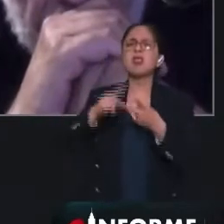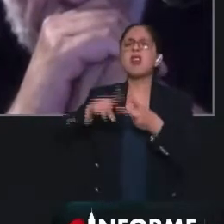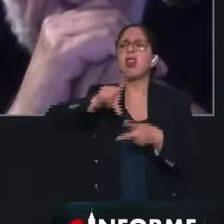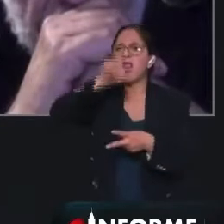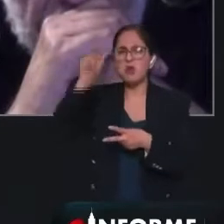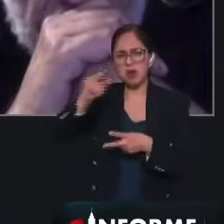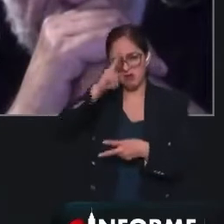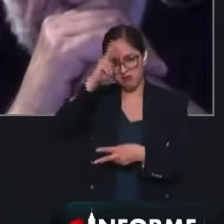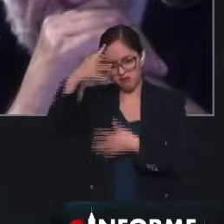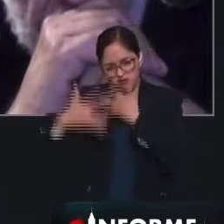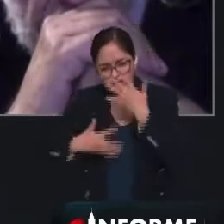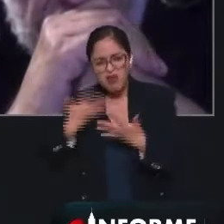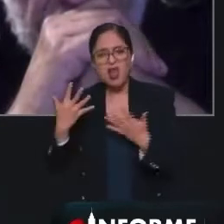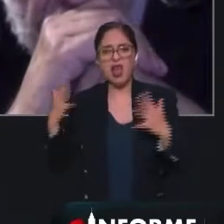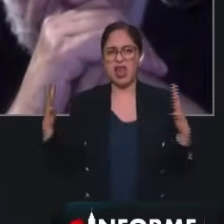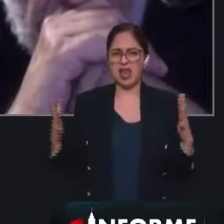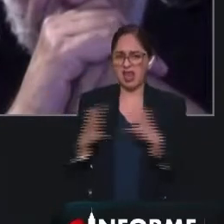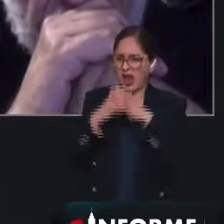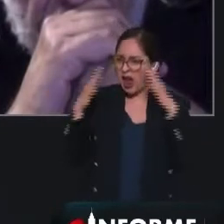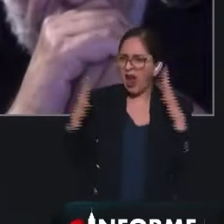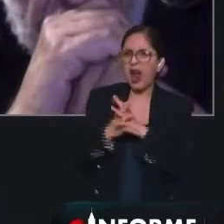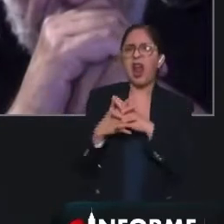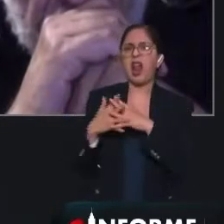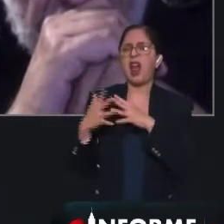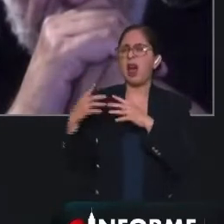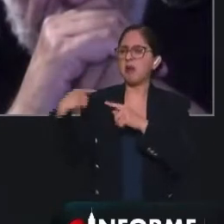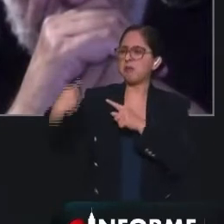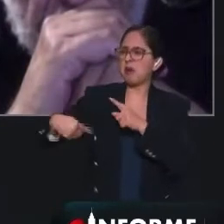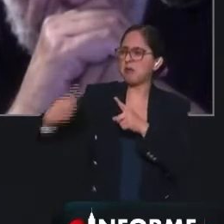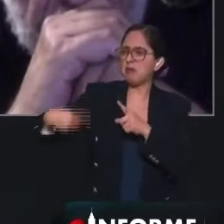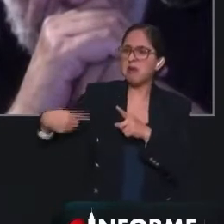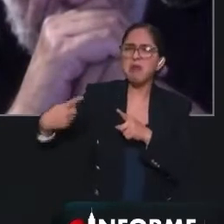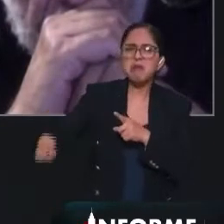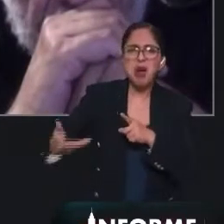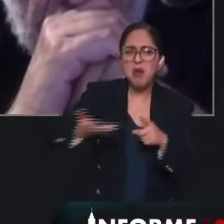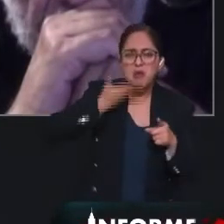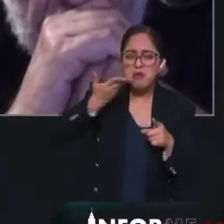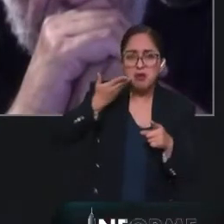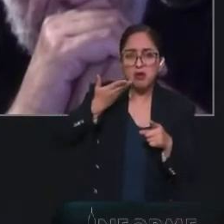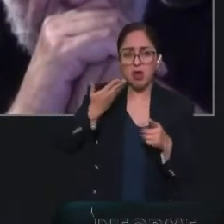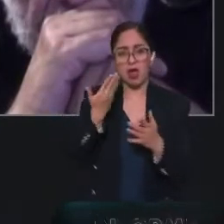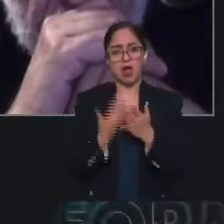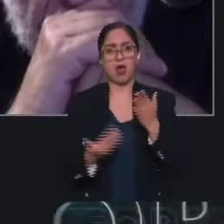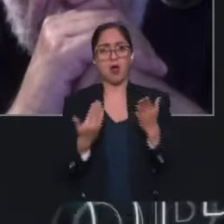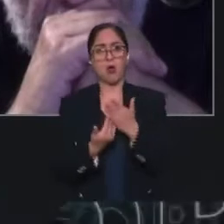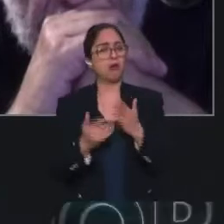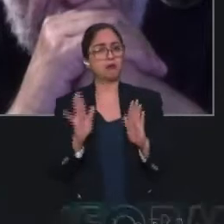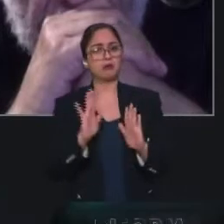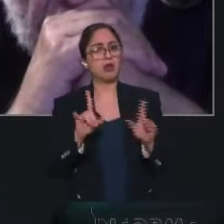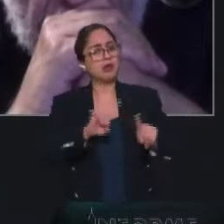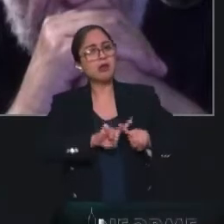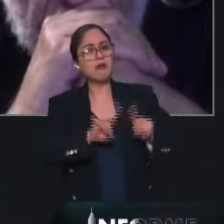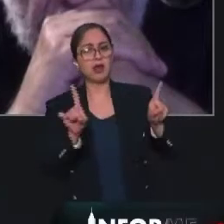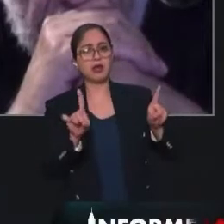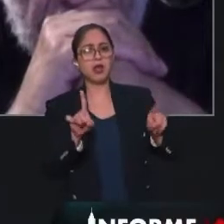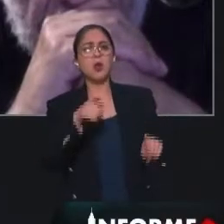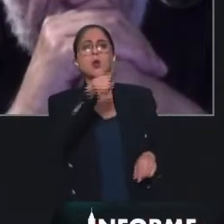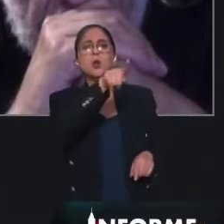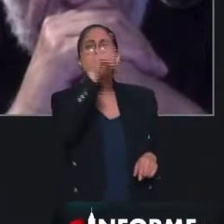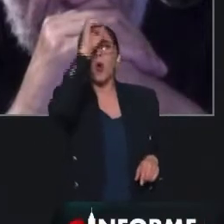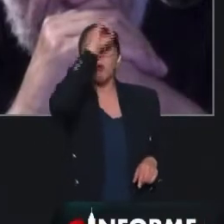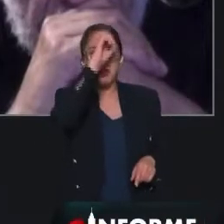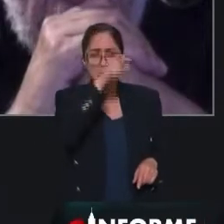vengar. Y esto ha sido pues durante décadas, si no es que siglos. Ya no es así, pero ¿tú cómo ves la estrategia?